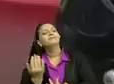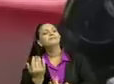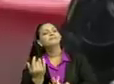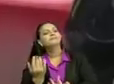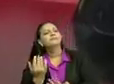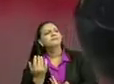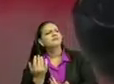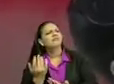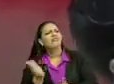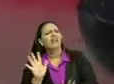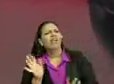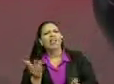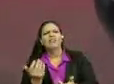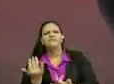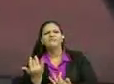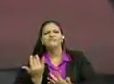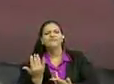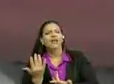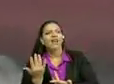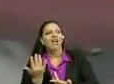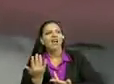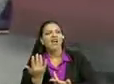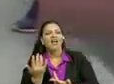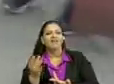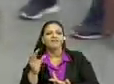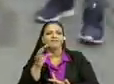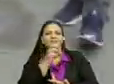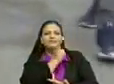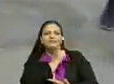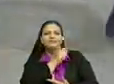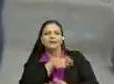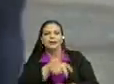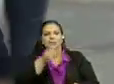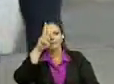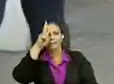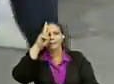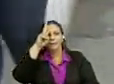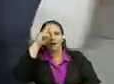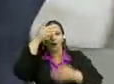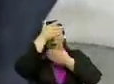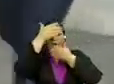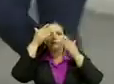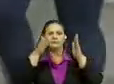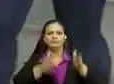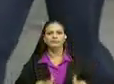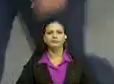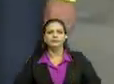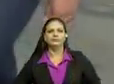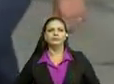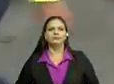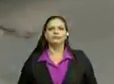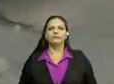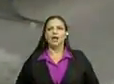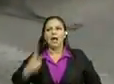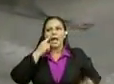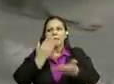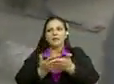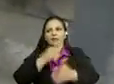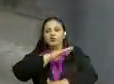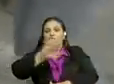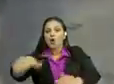rejas y todas las evidencias serán entregadas a las autoridades judiciales, informó Carlos Julio